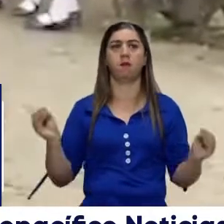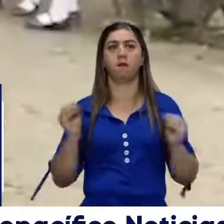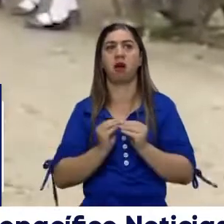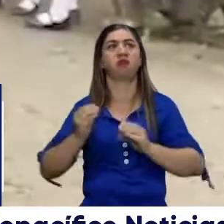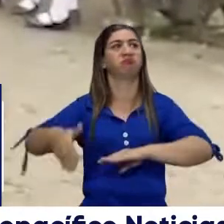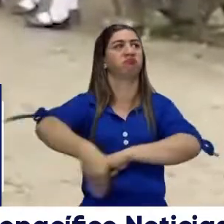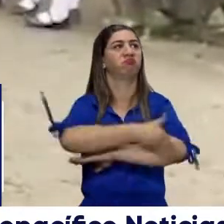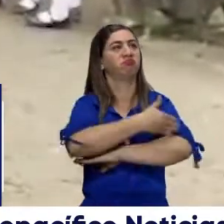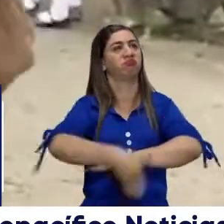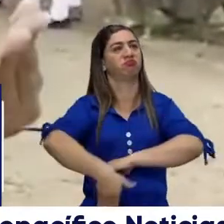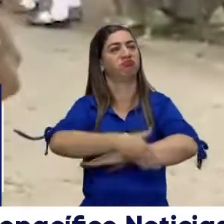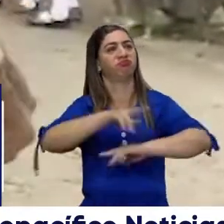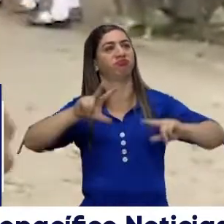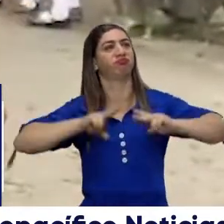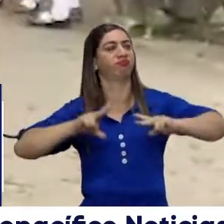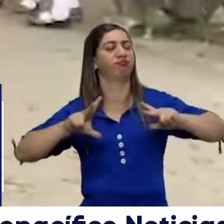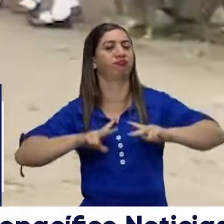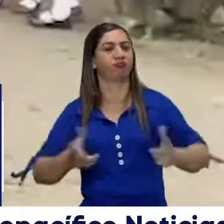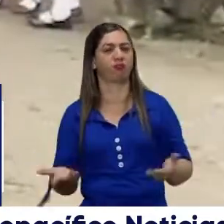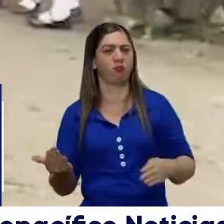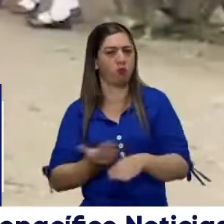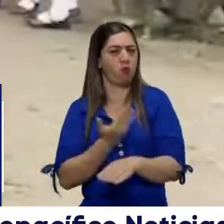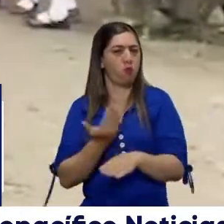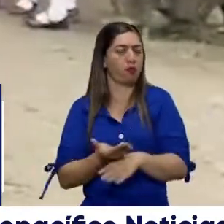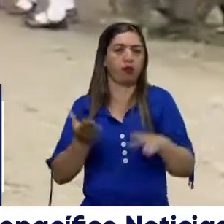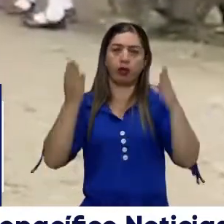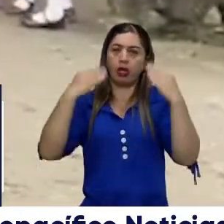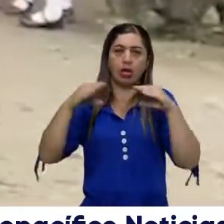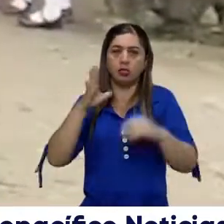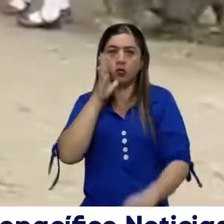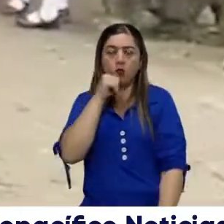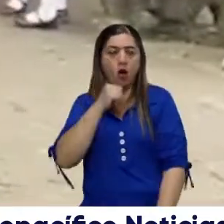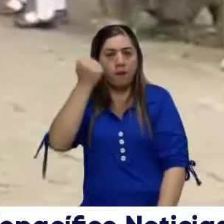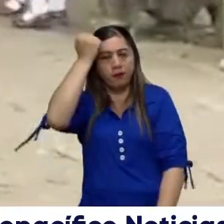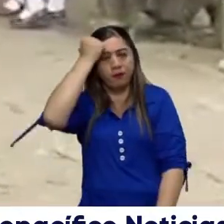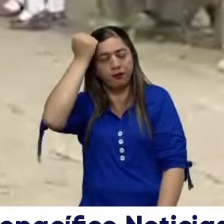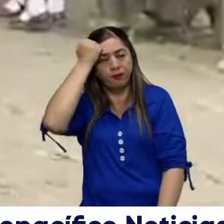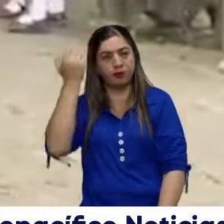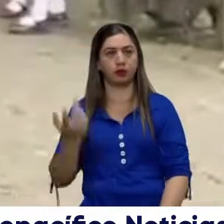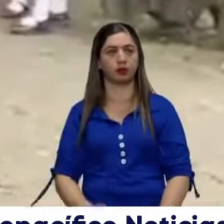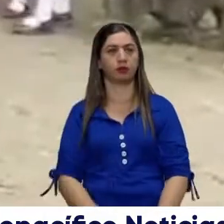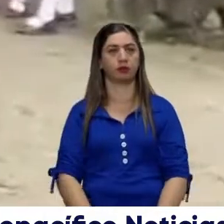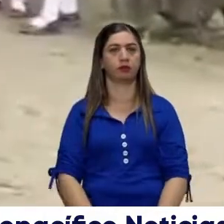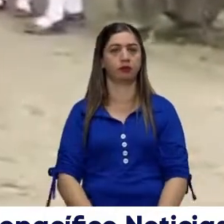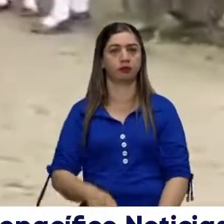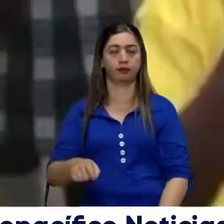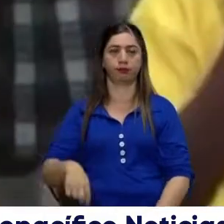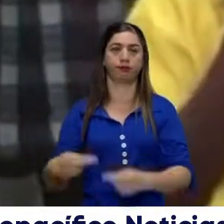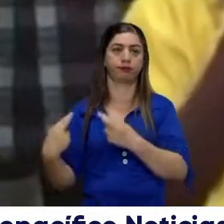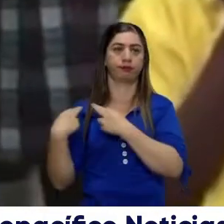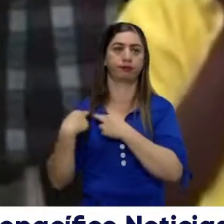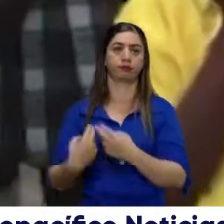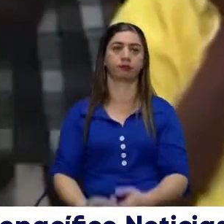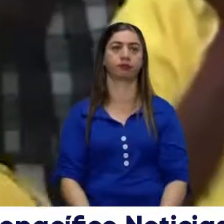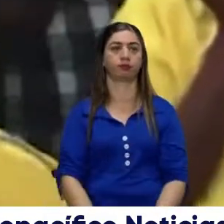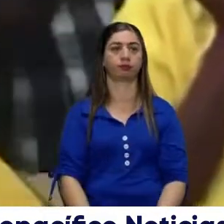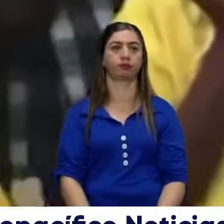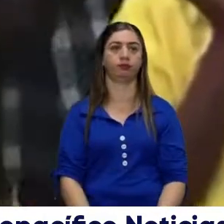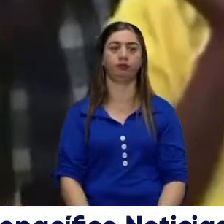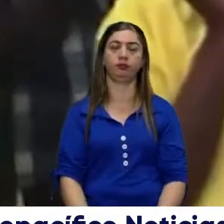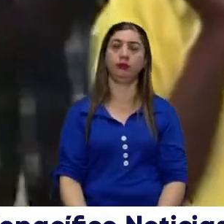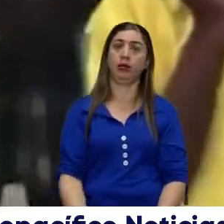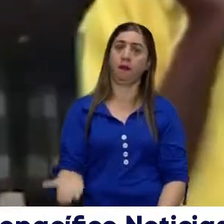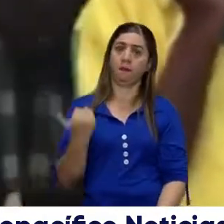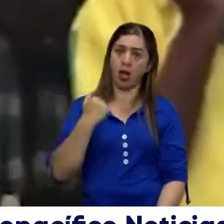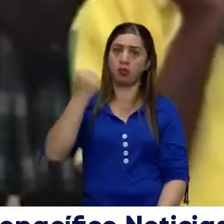las calles por el problema de que no están los profesores dando sus horas que les corresponden. Que nos manden